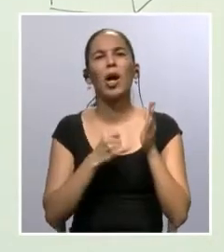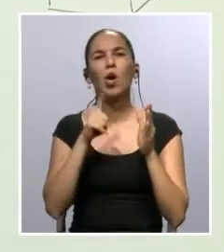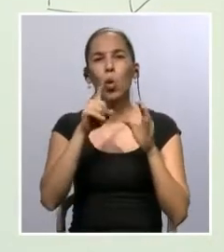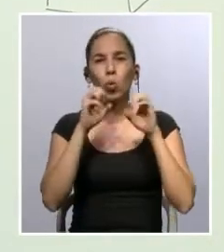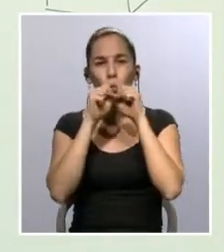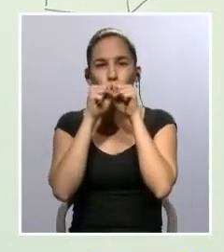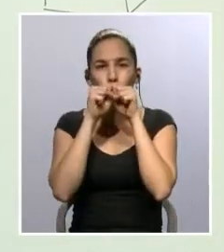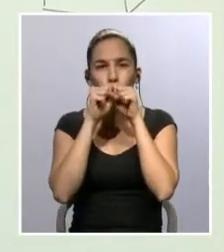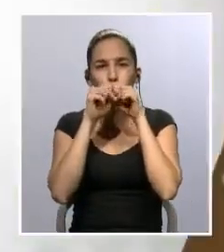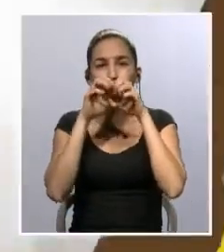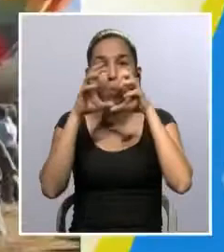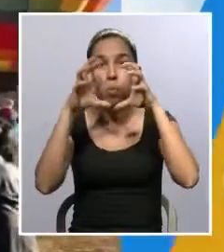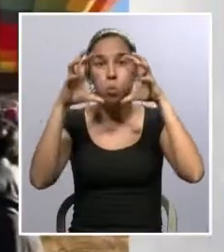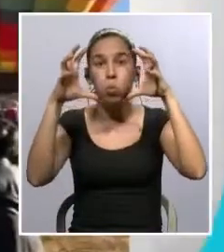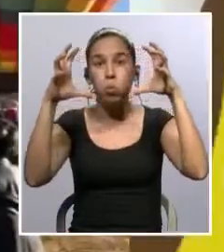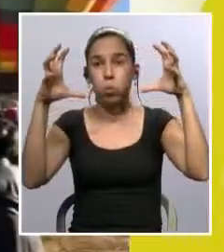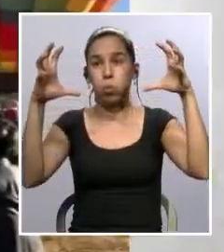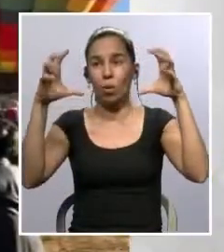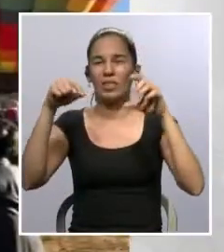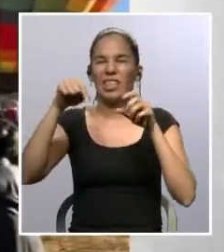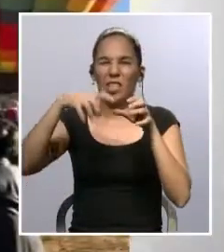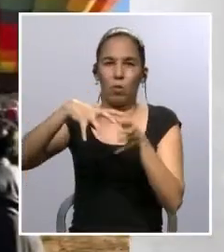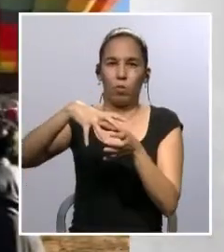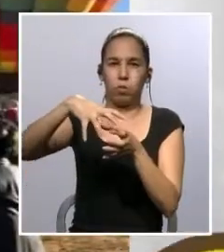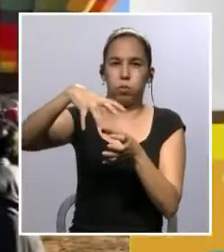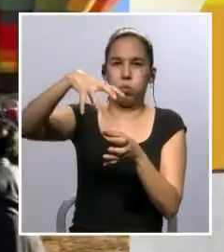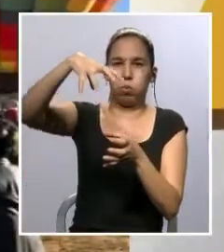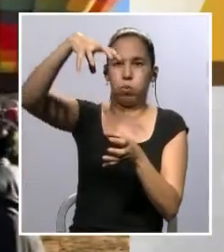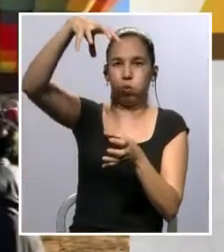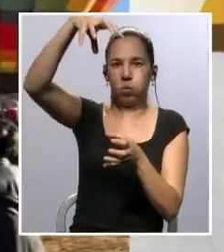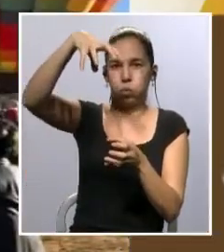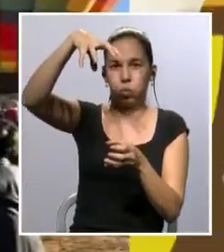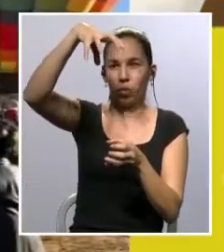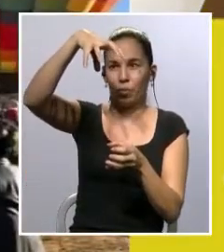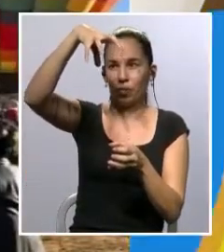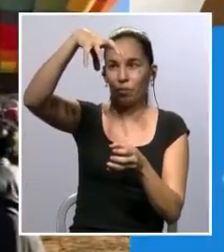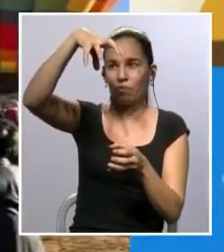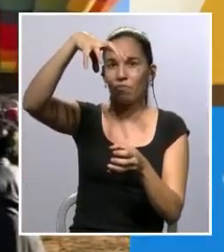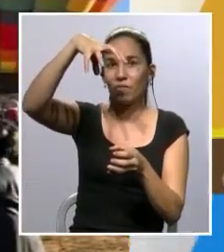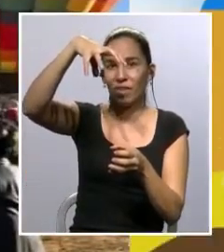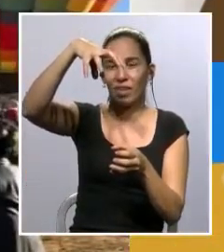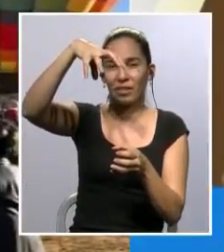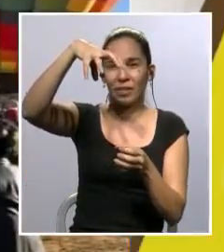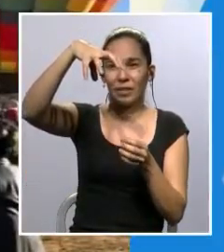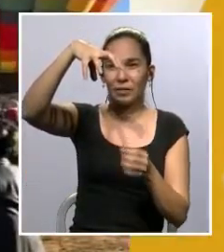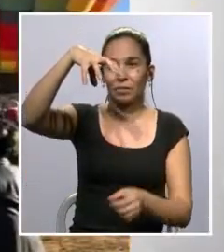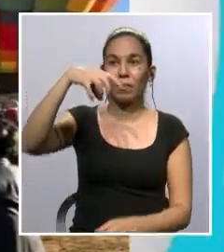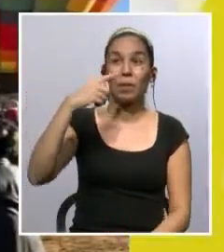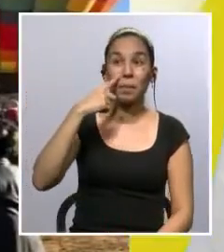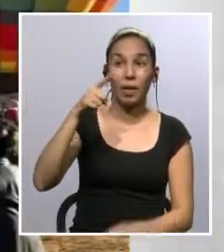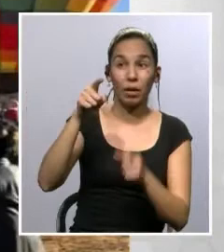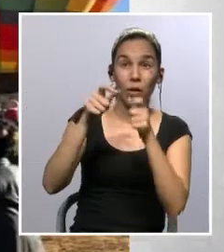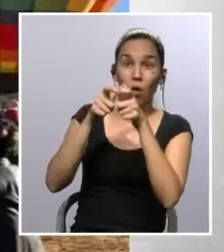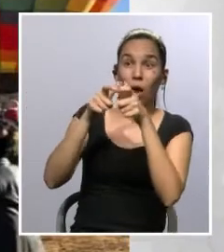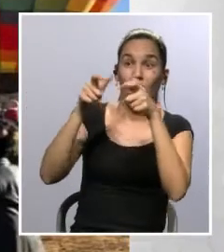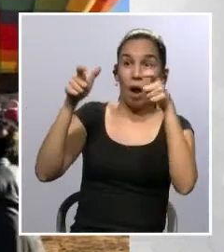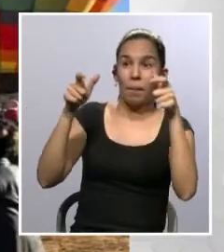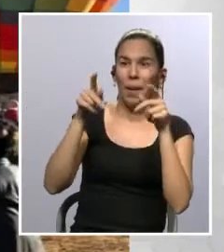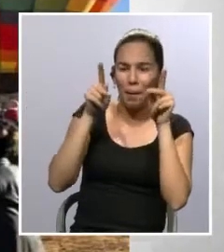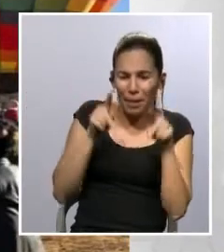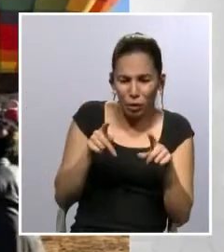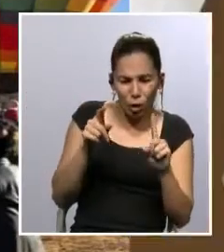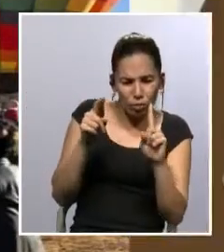globo. Un globo, sí. Ahí la tenemos. Okay. Los globos aerostáticos. Uh-huh. Vean el tamaño de las